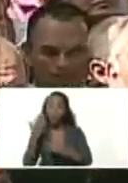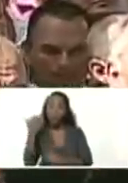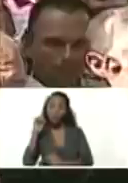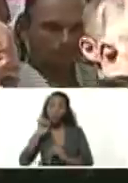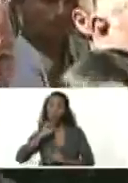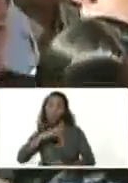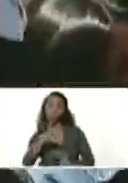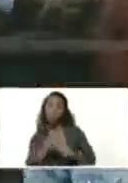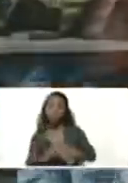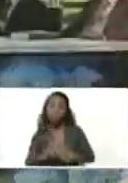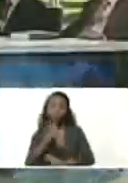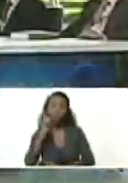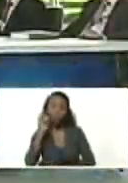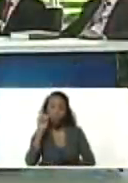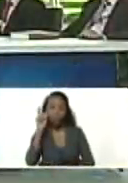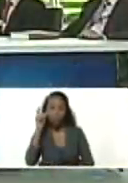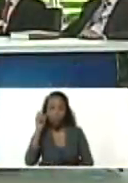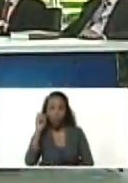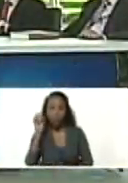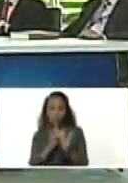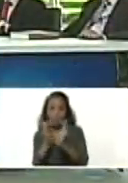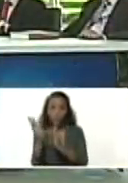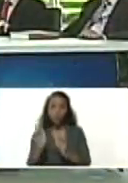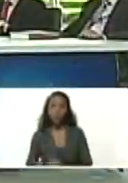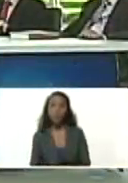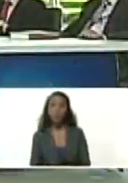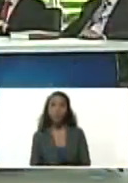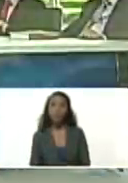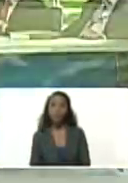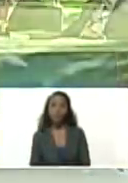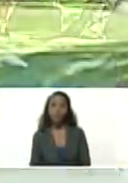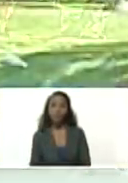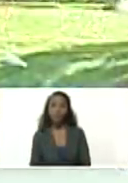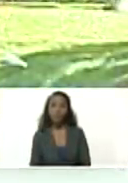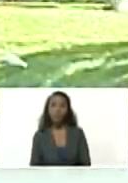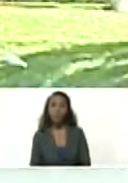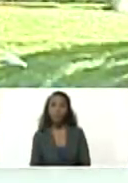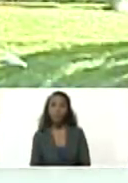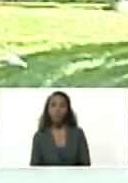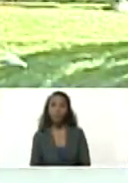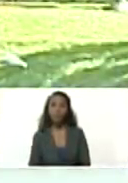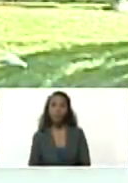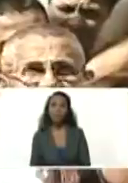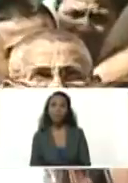al doctor Rodolfo Zambrano.